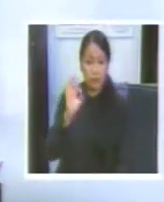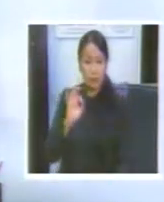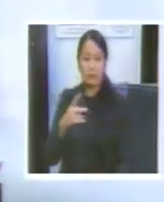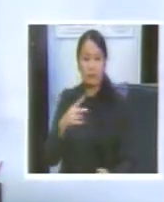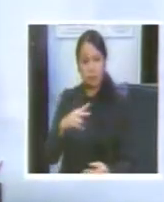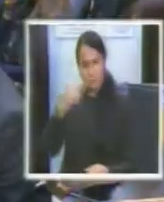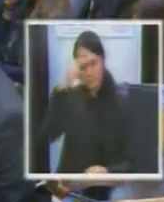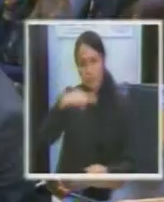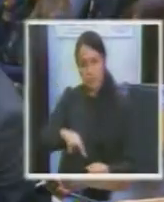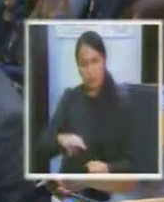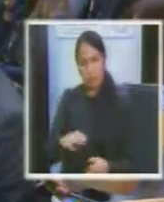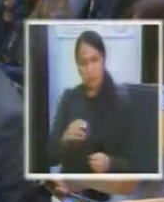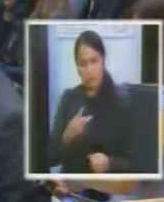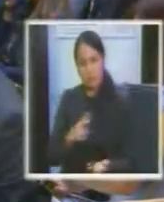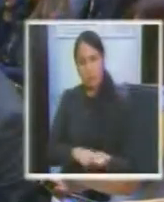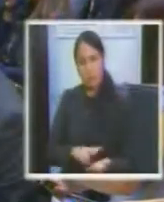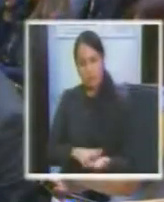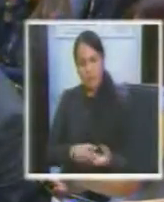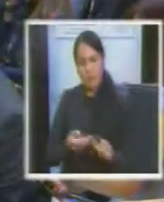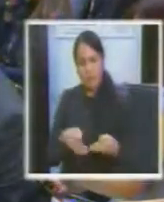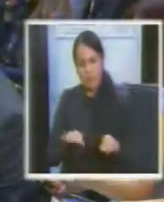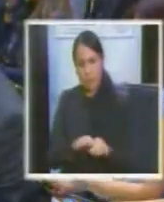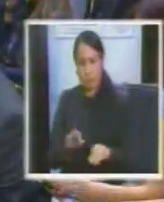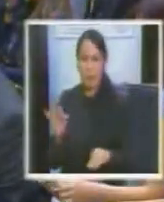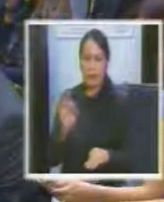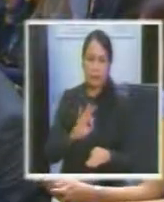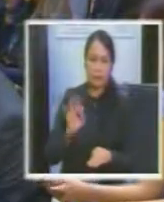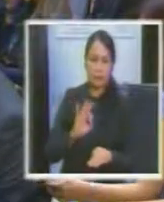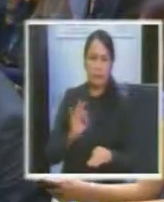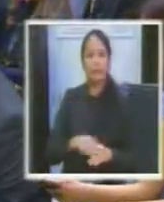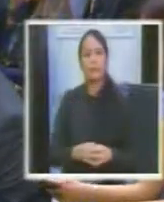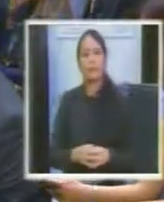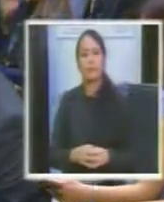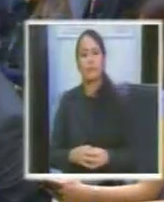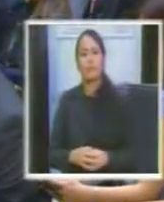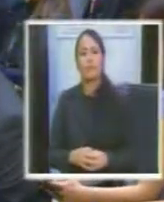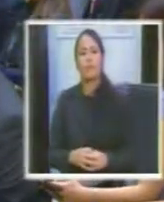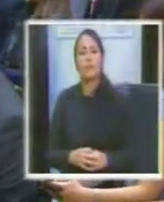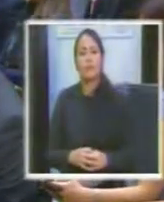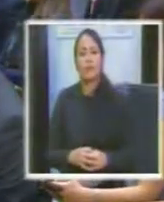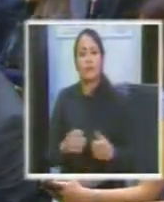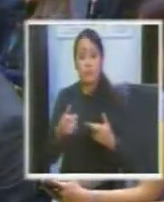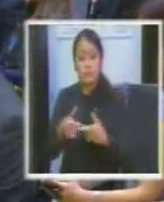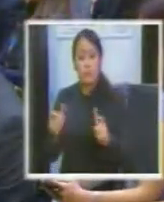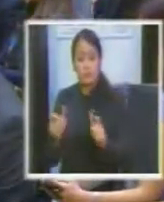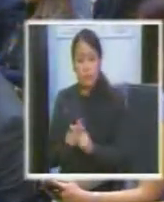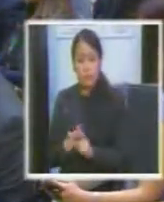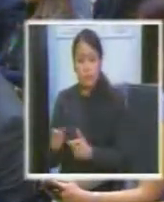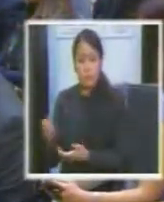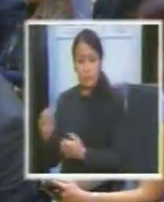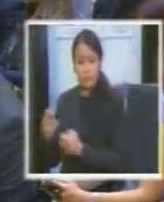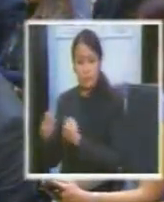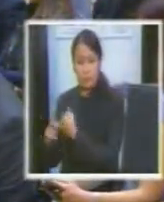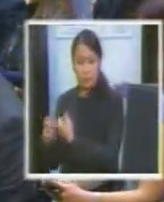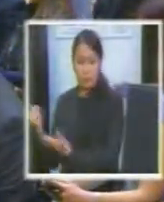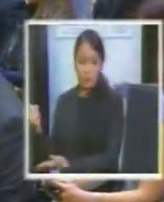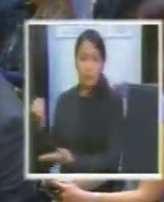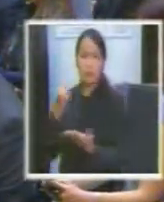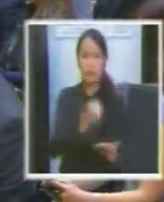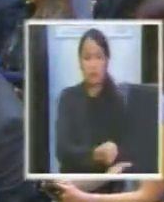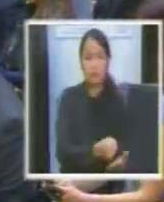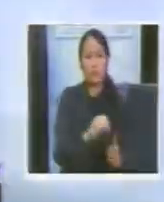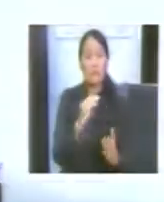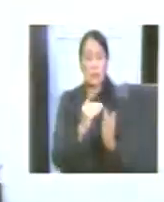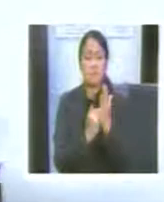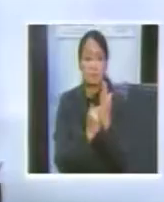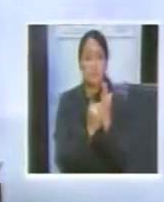México. Hay probabilidades y tendencias que apuntan, sin embargo, a que los flujos de inversión de la Unión Europea hacia México aumenten